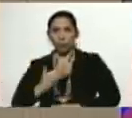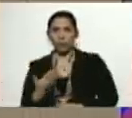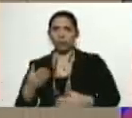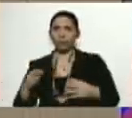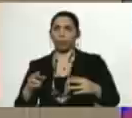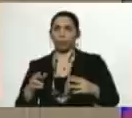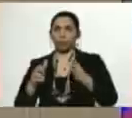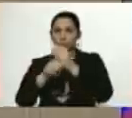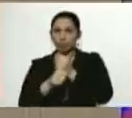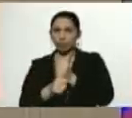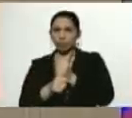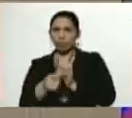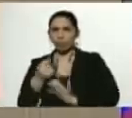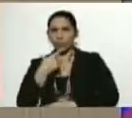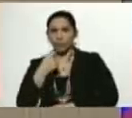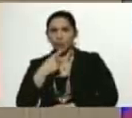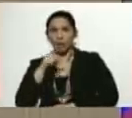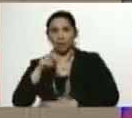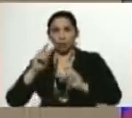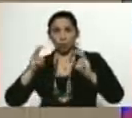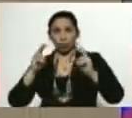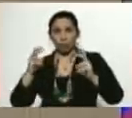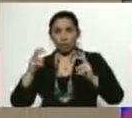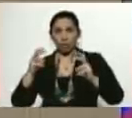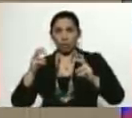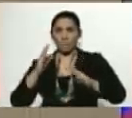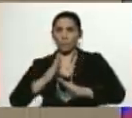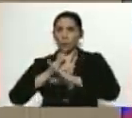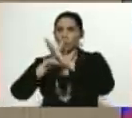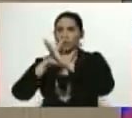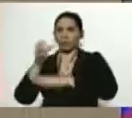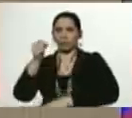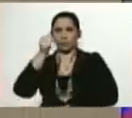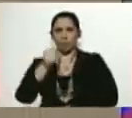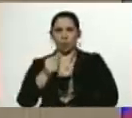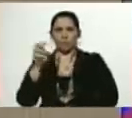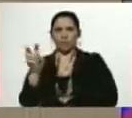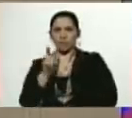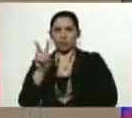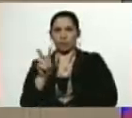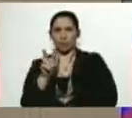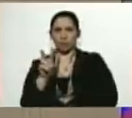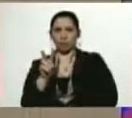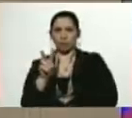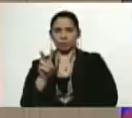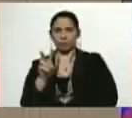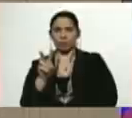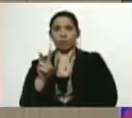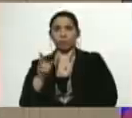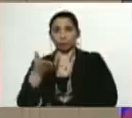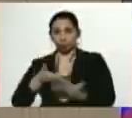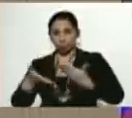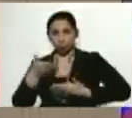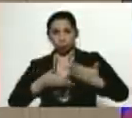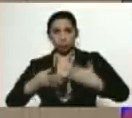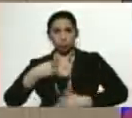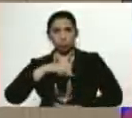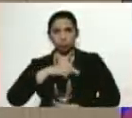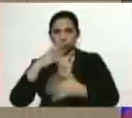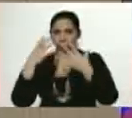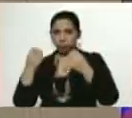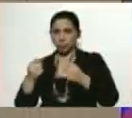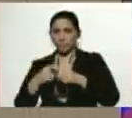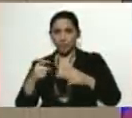En este contexto de bloqueo brutal contra Venezuela, pues se impone que los venezolanos y que entre venezolanos nos entendamos